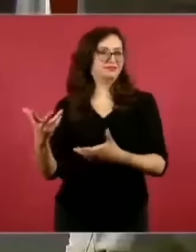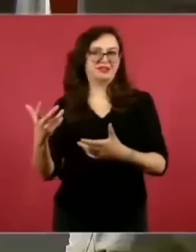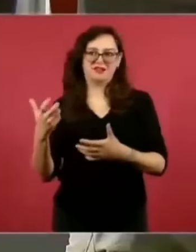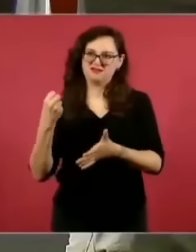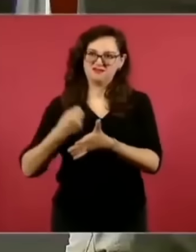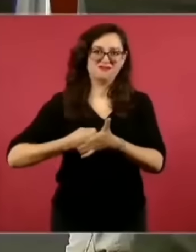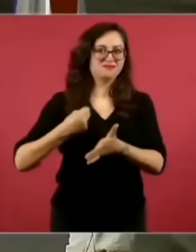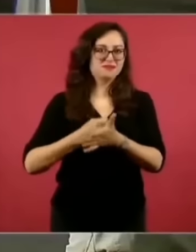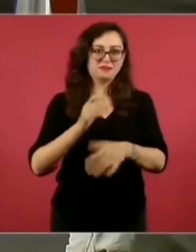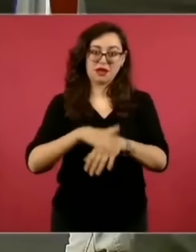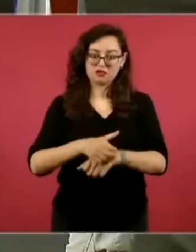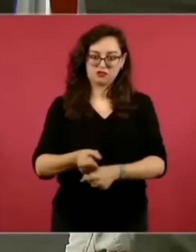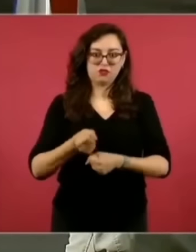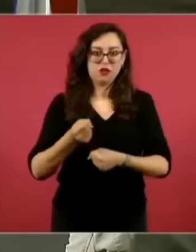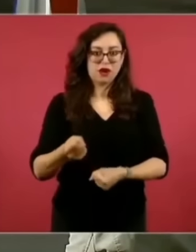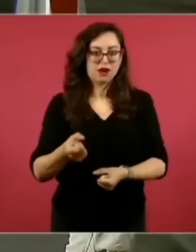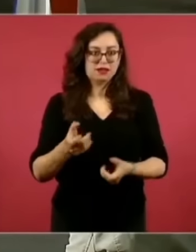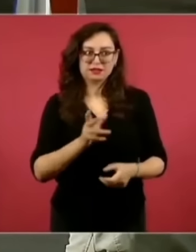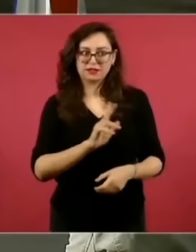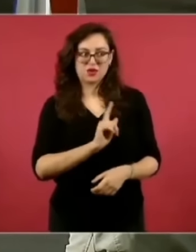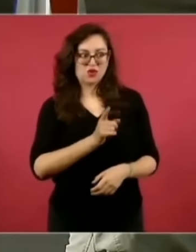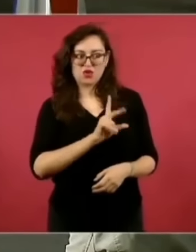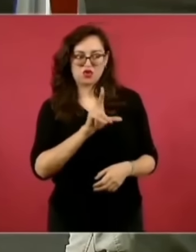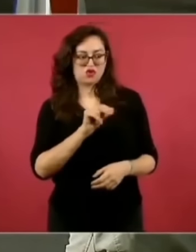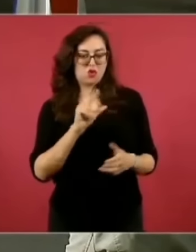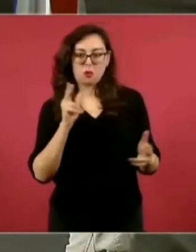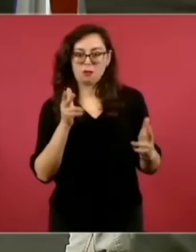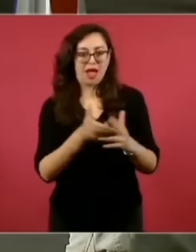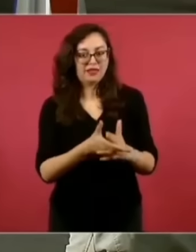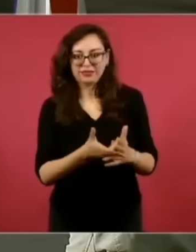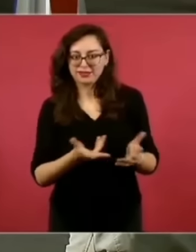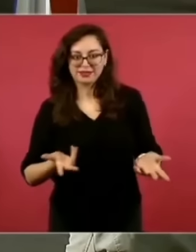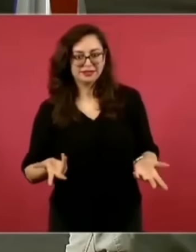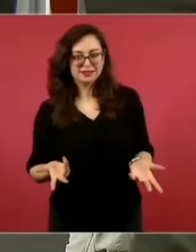luchador por la independencia de Cuba,